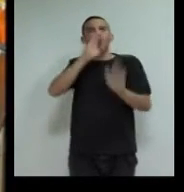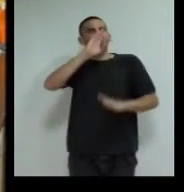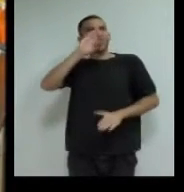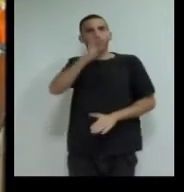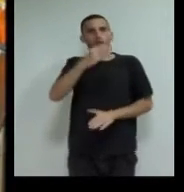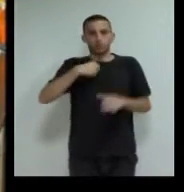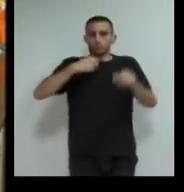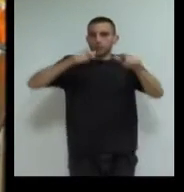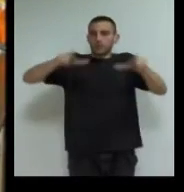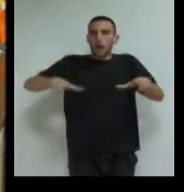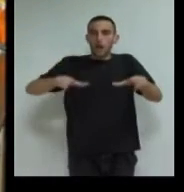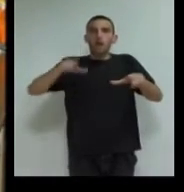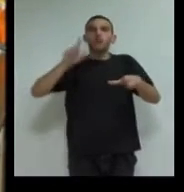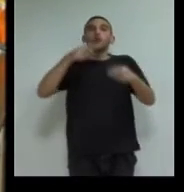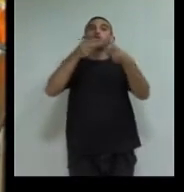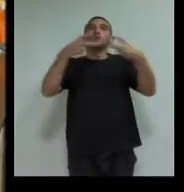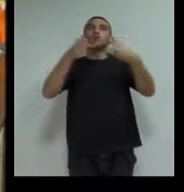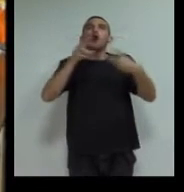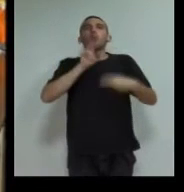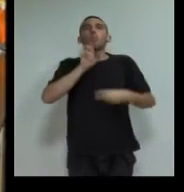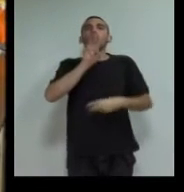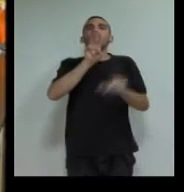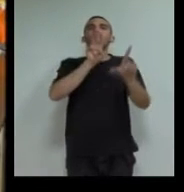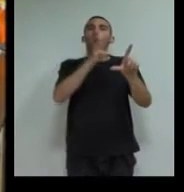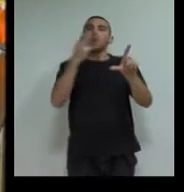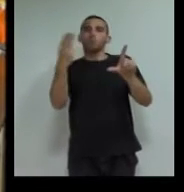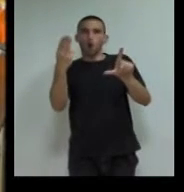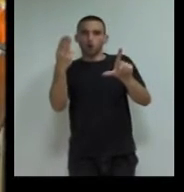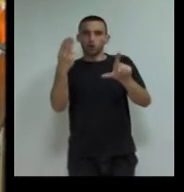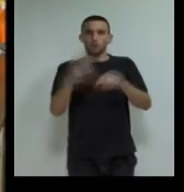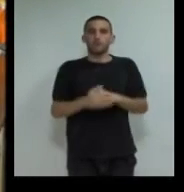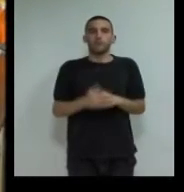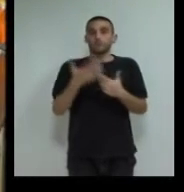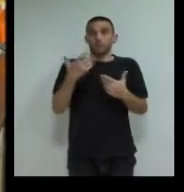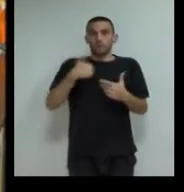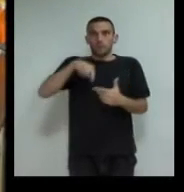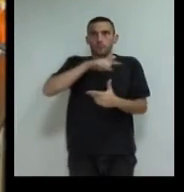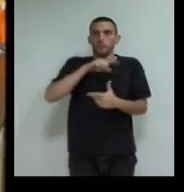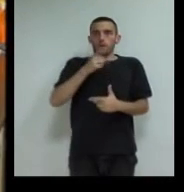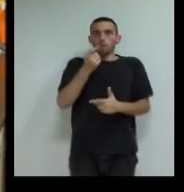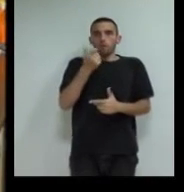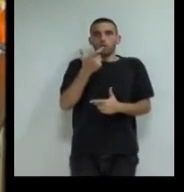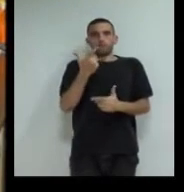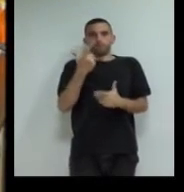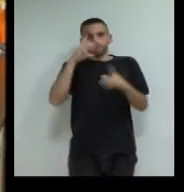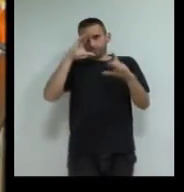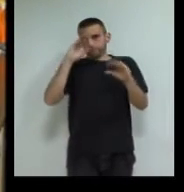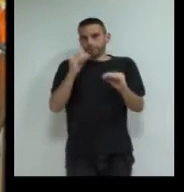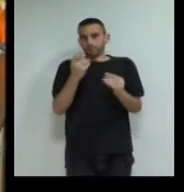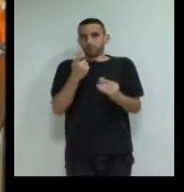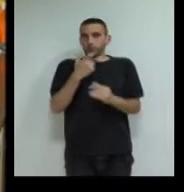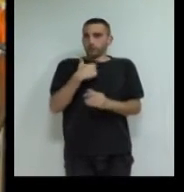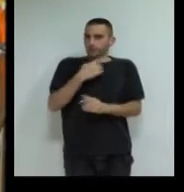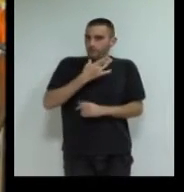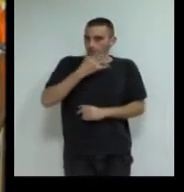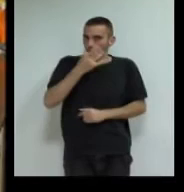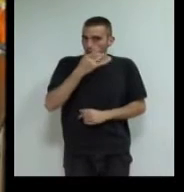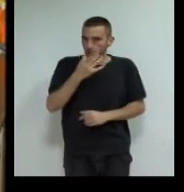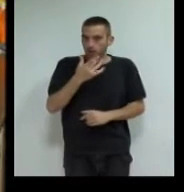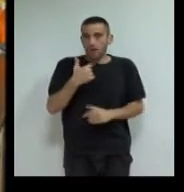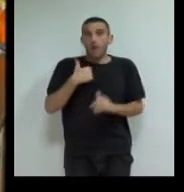Bueno, pues supongo como la mayoría de los que estamos aquí, como guerrilleros que somos de este asunto, pues hemos comenzado a hacer cosas